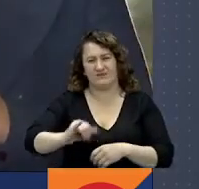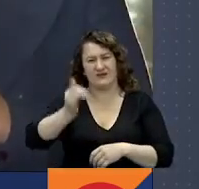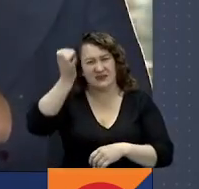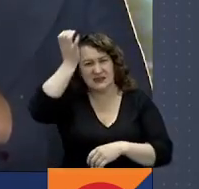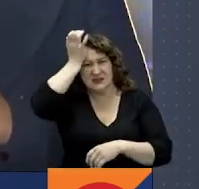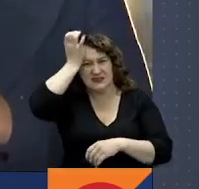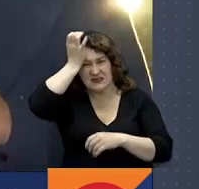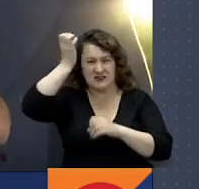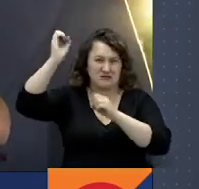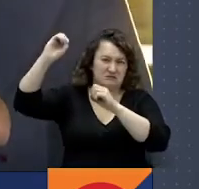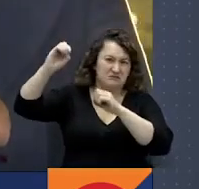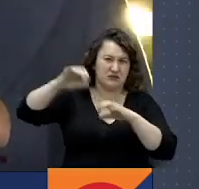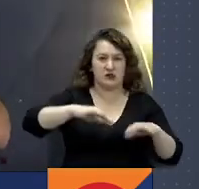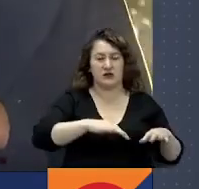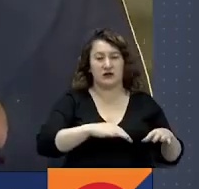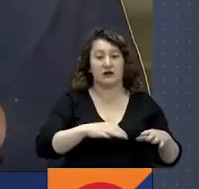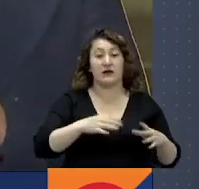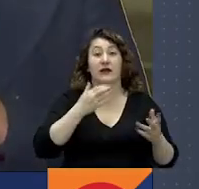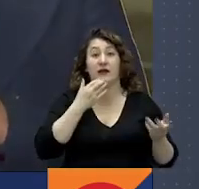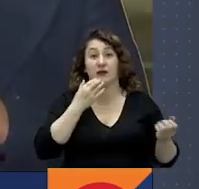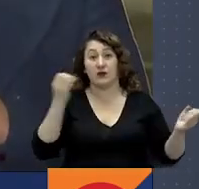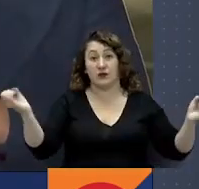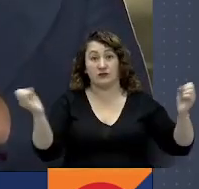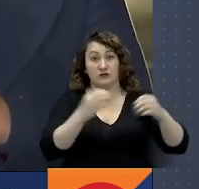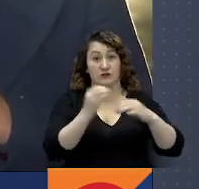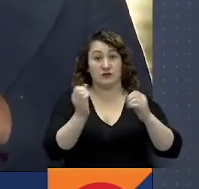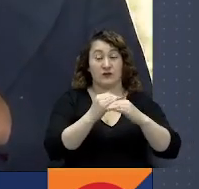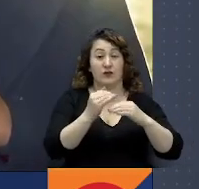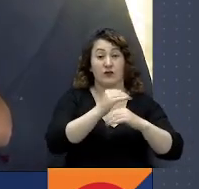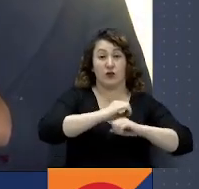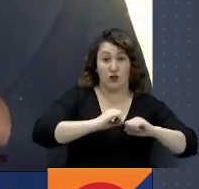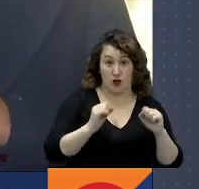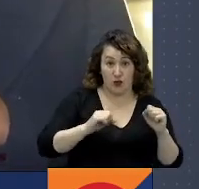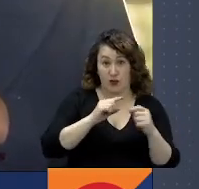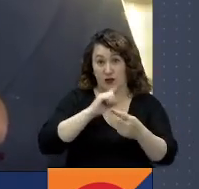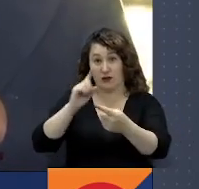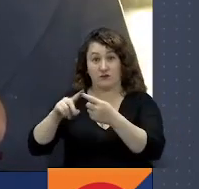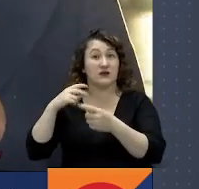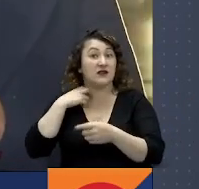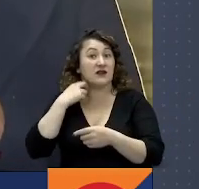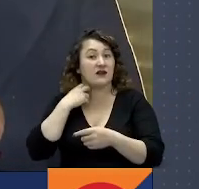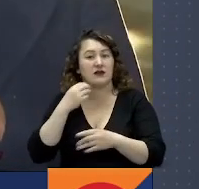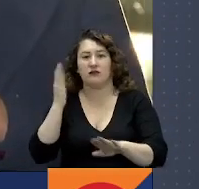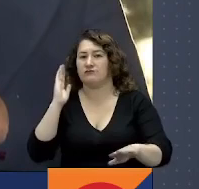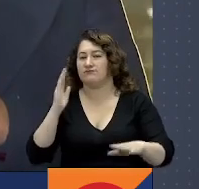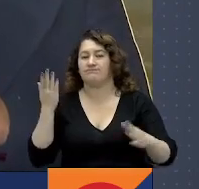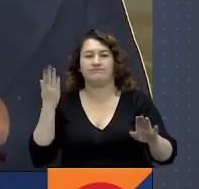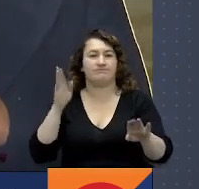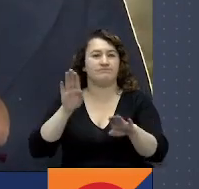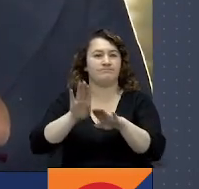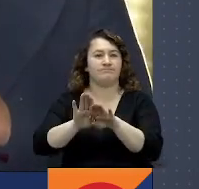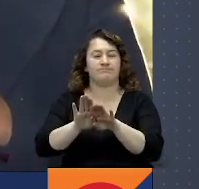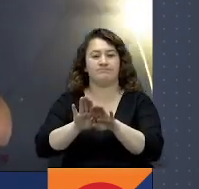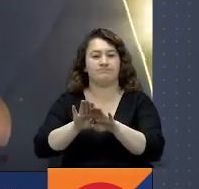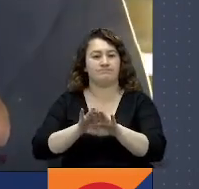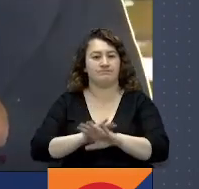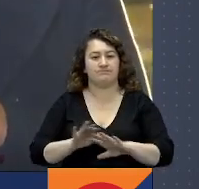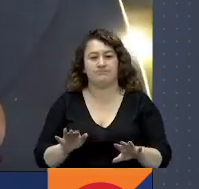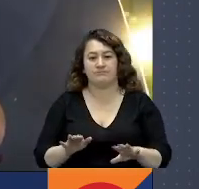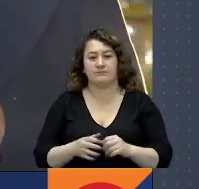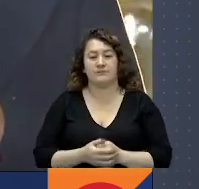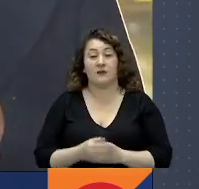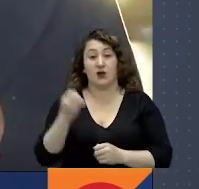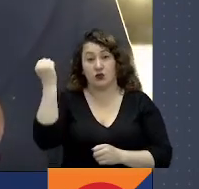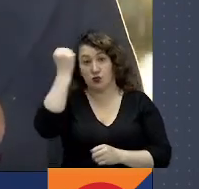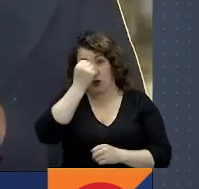que obligó al cierre de la vía Bogotá-Girardot, también afectación para 50 familias en el municipio de Soacha, otras 14